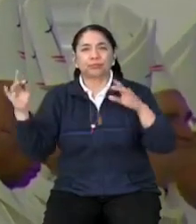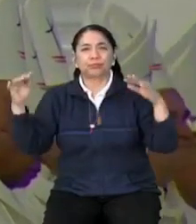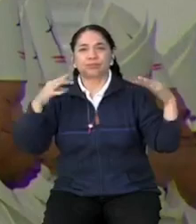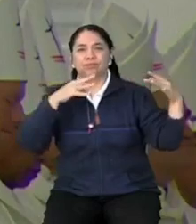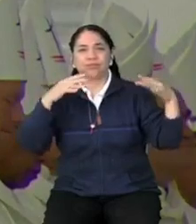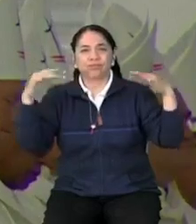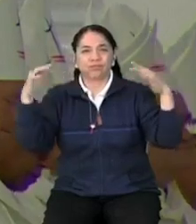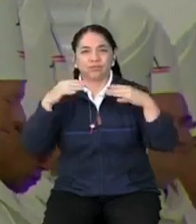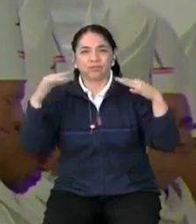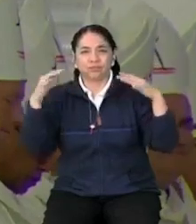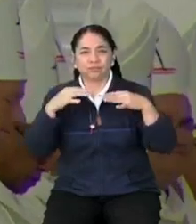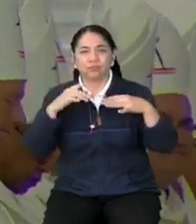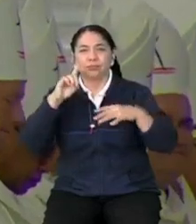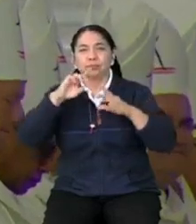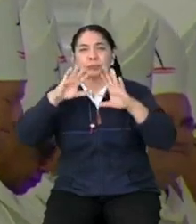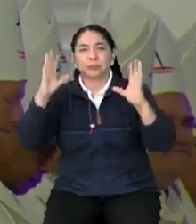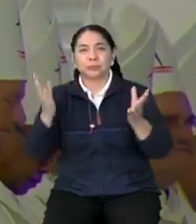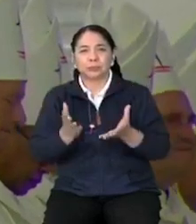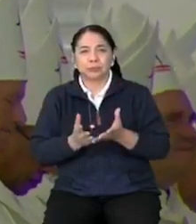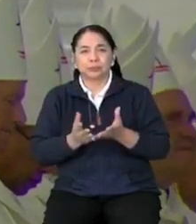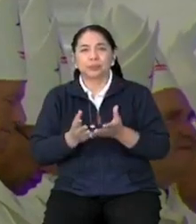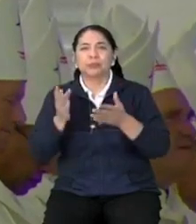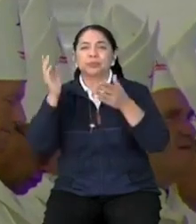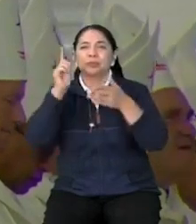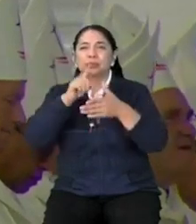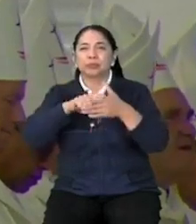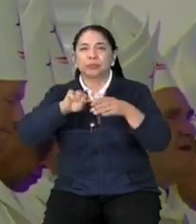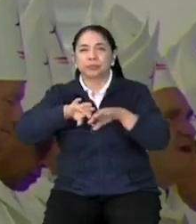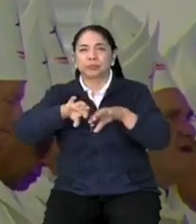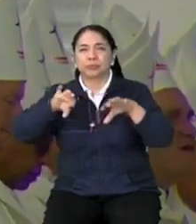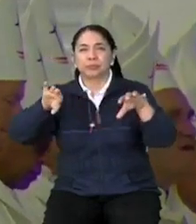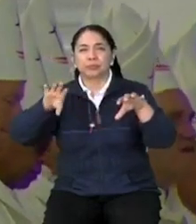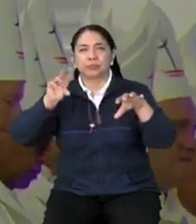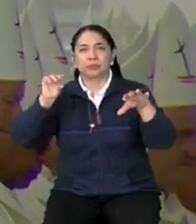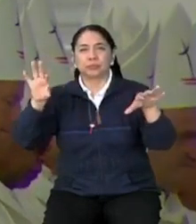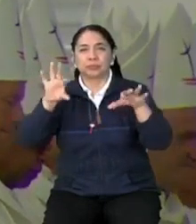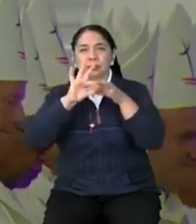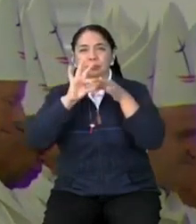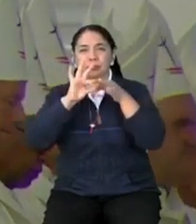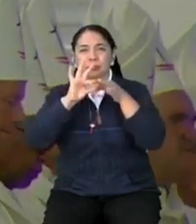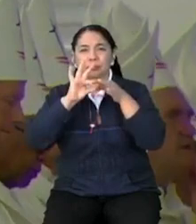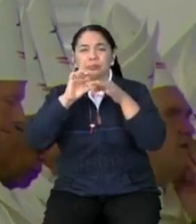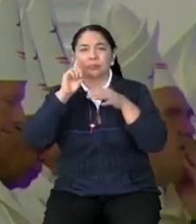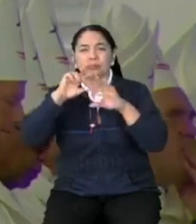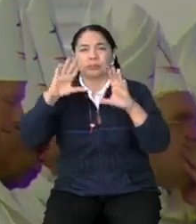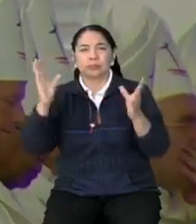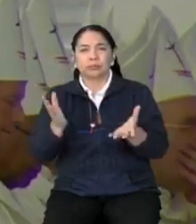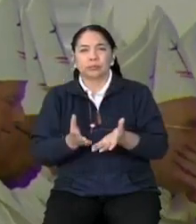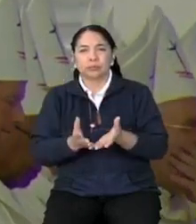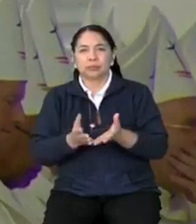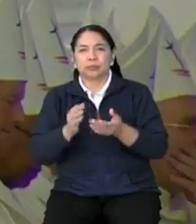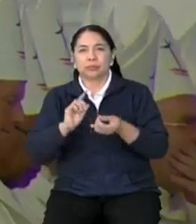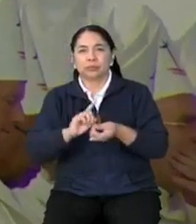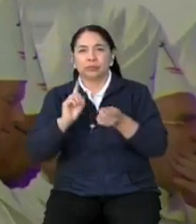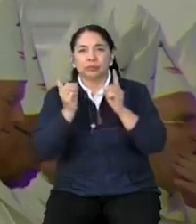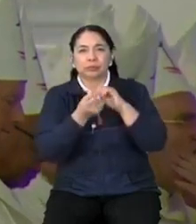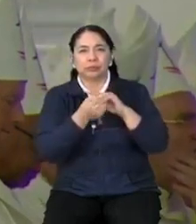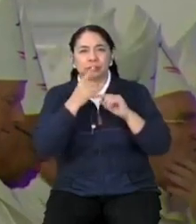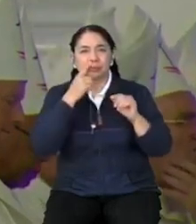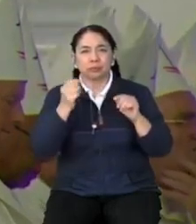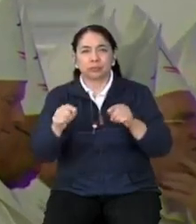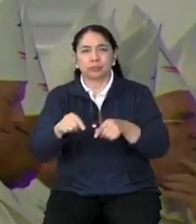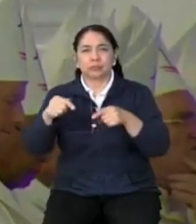guerras un mundo que divide y que no une un mundo que convierte al hombre en